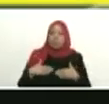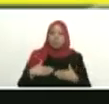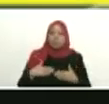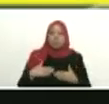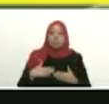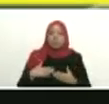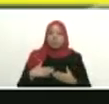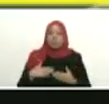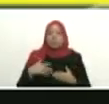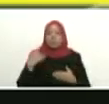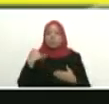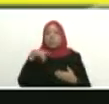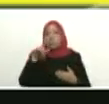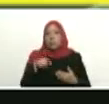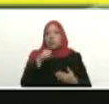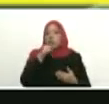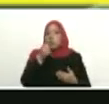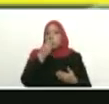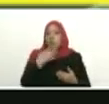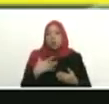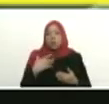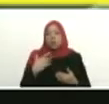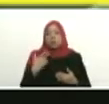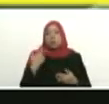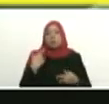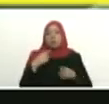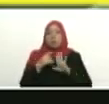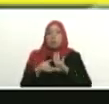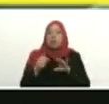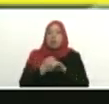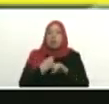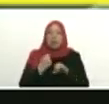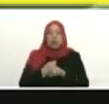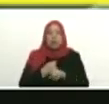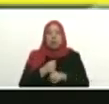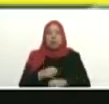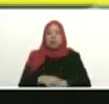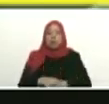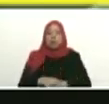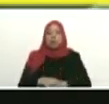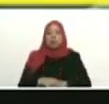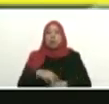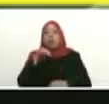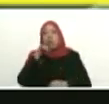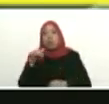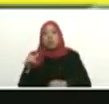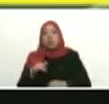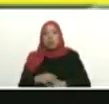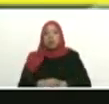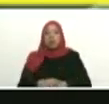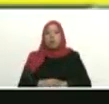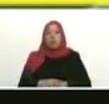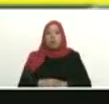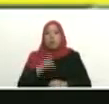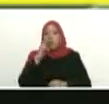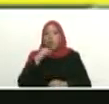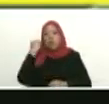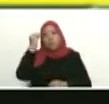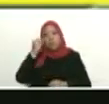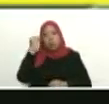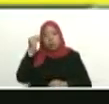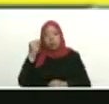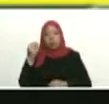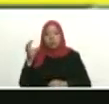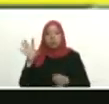¿Ah? Pero bueno, él ejerció su derecho a denunciar, a opinar.